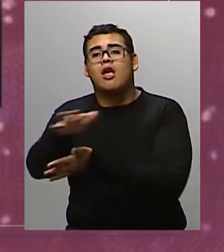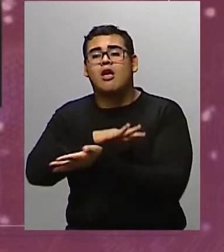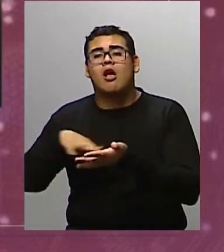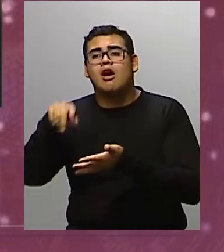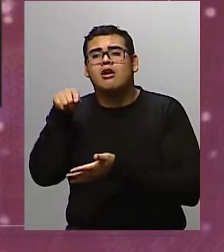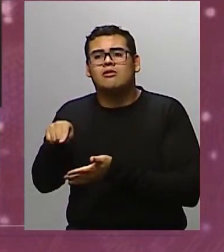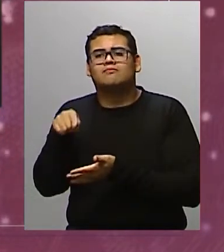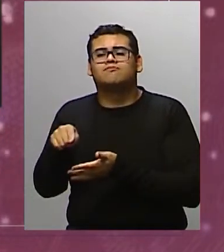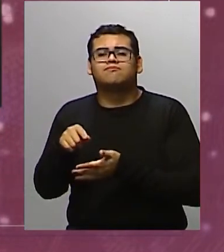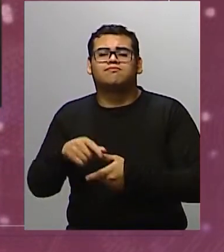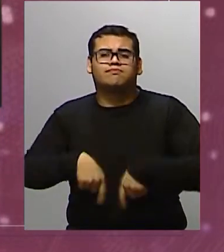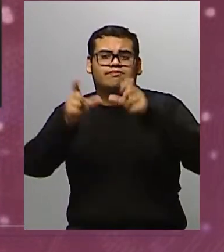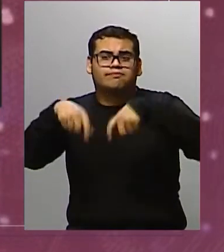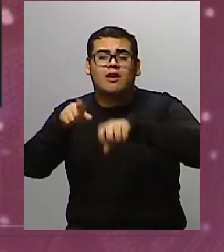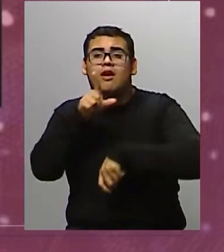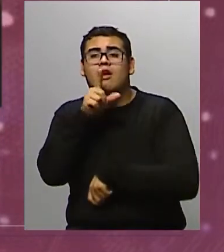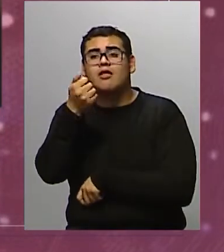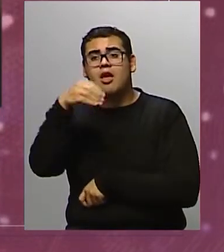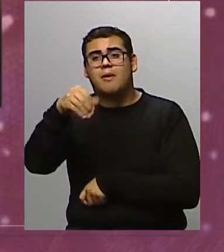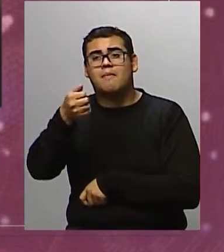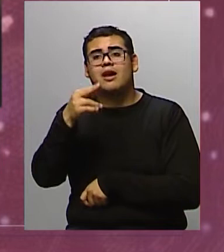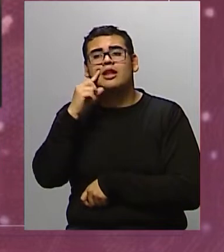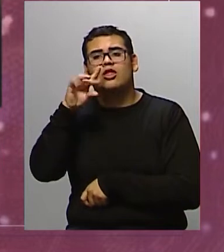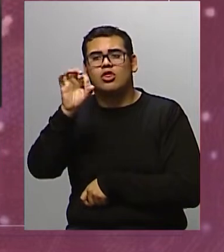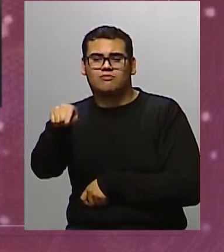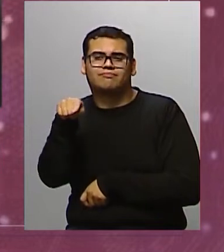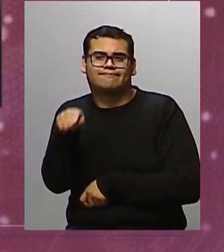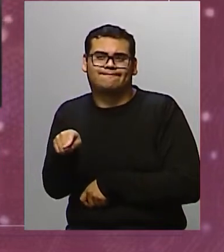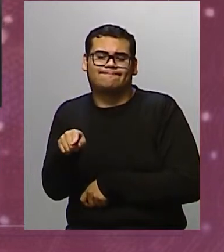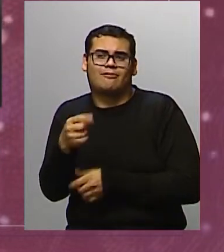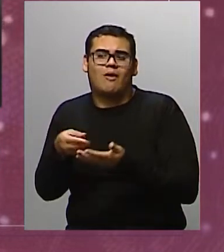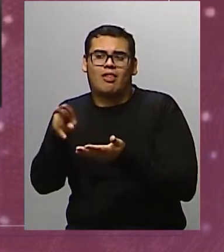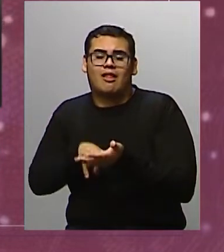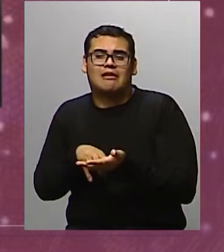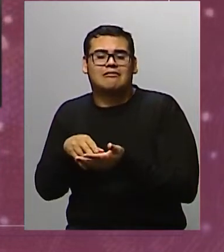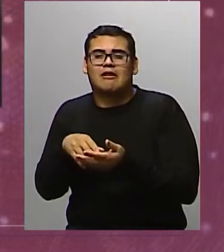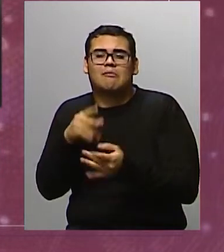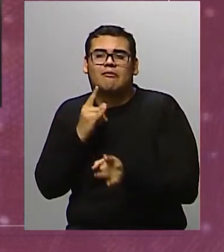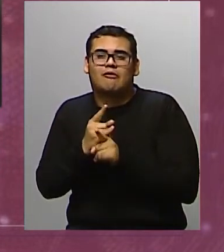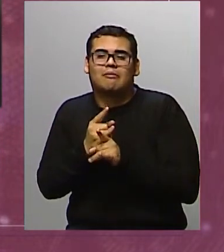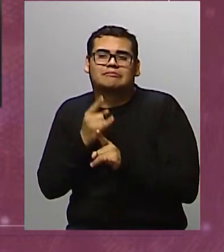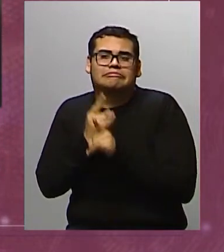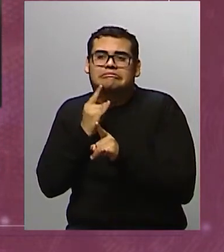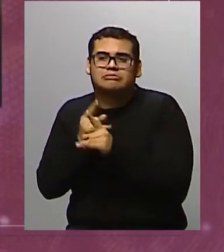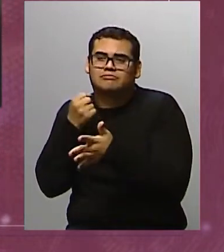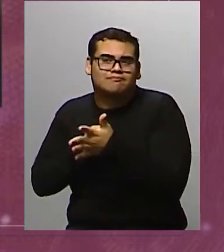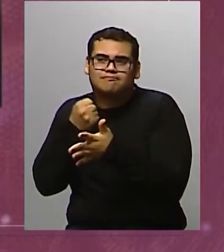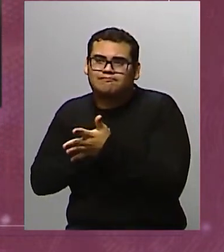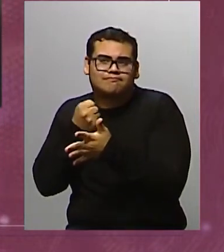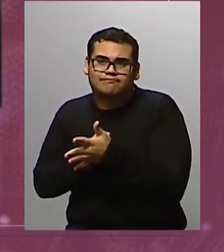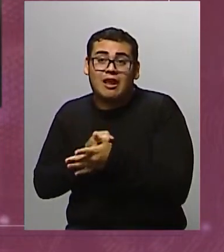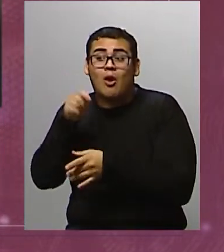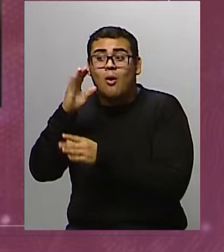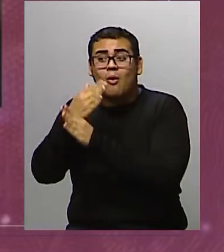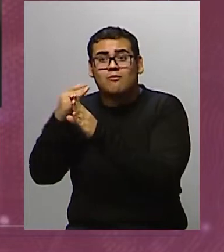el bosque de tamarindo, se recupera. Es decir, hay que estar accionando en forma permanente en este y en todos los humedales. Hay otro ejemplo